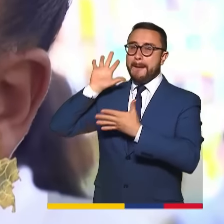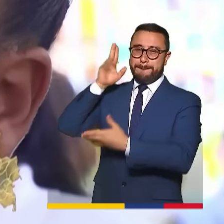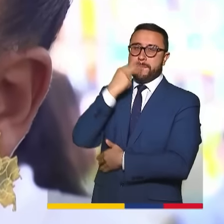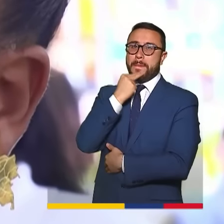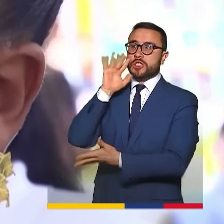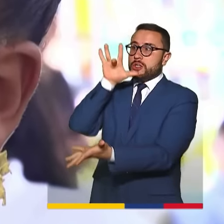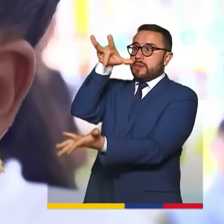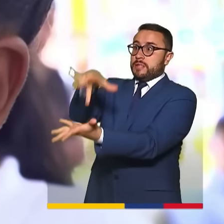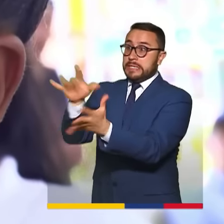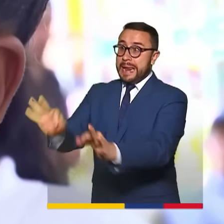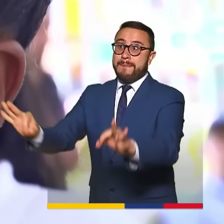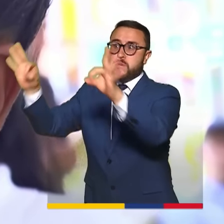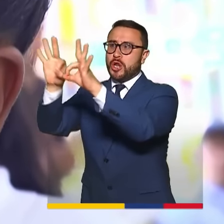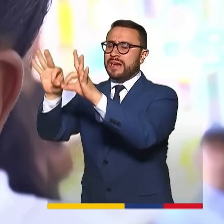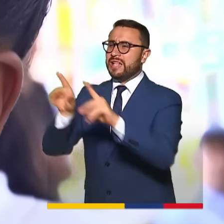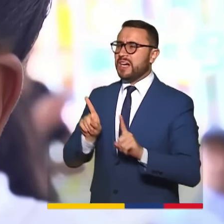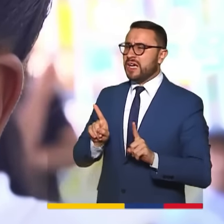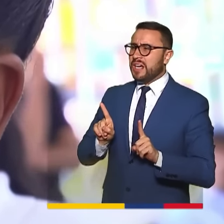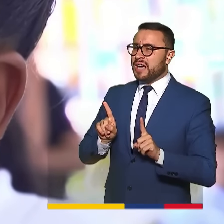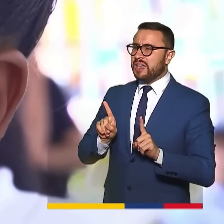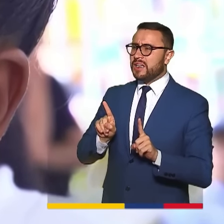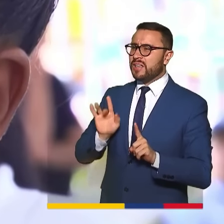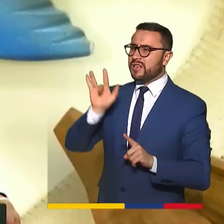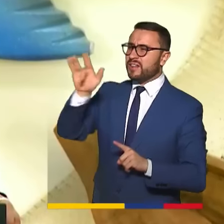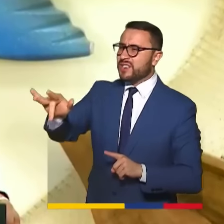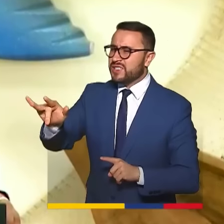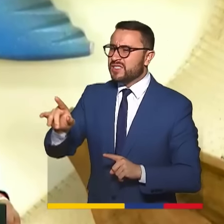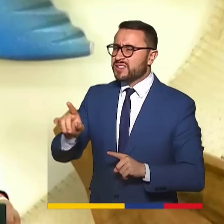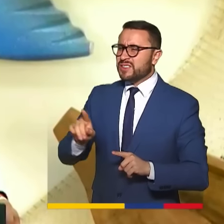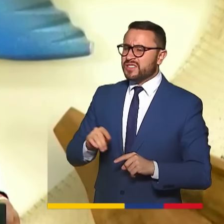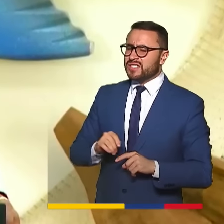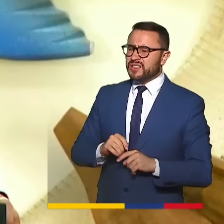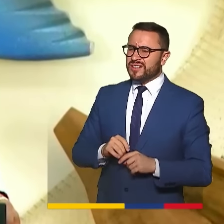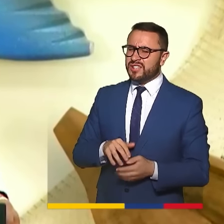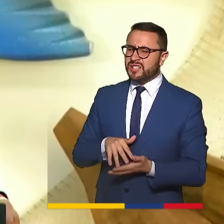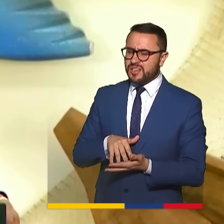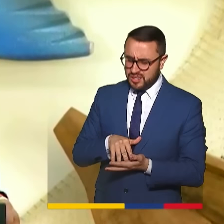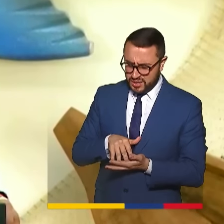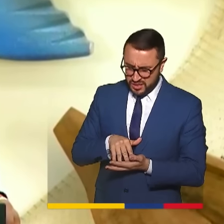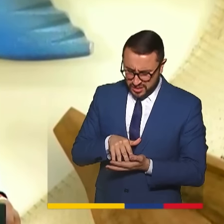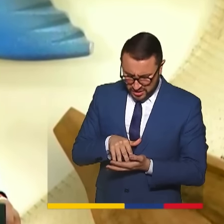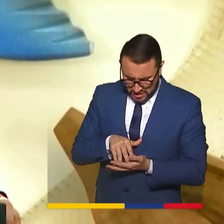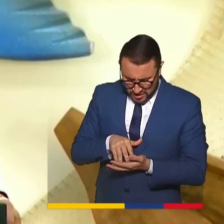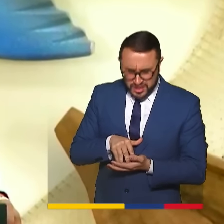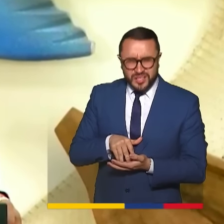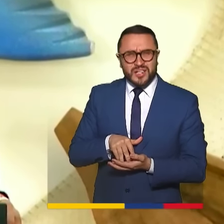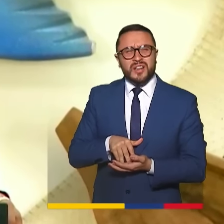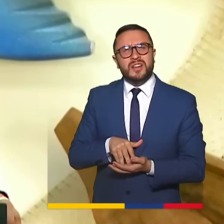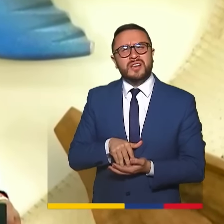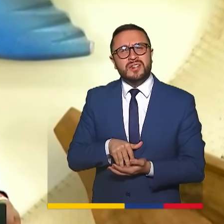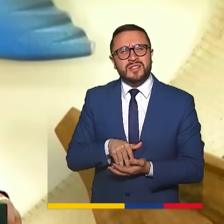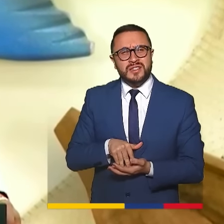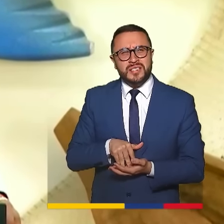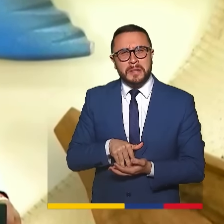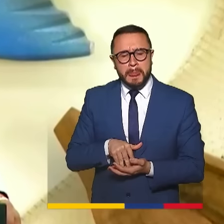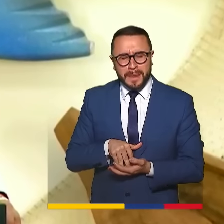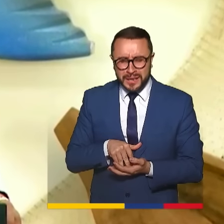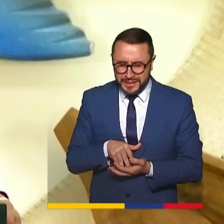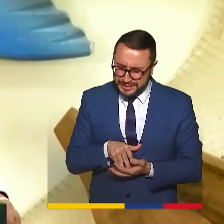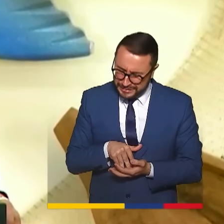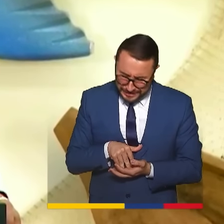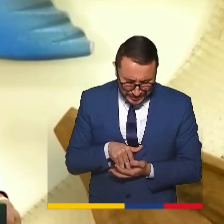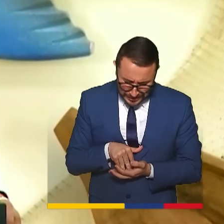pero no tenía mucho la fuerza para pararme delante de un auditorio y hablar cuando mi corazón estaba